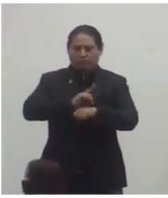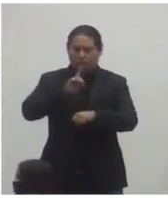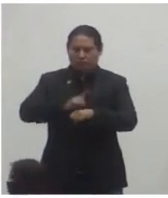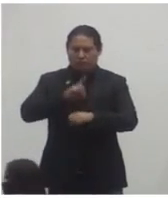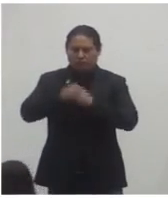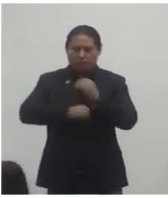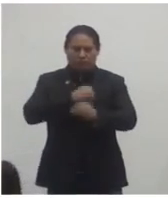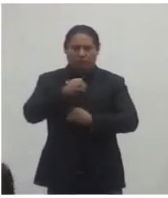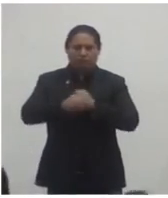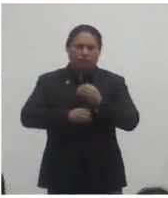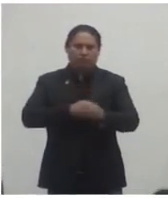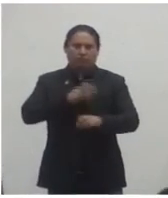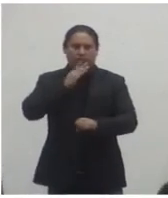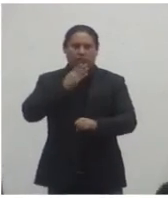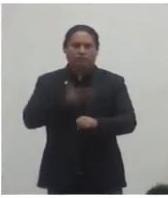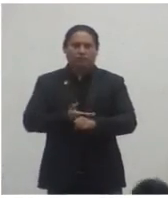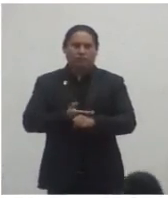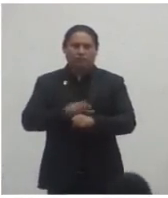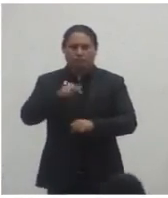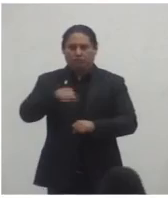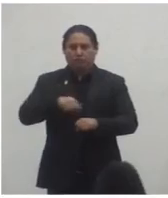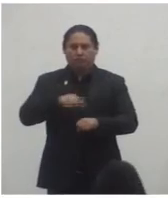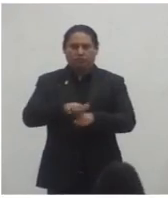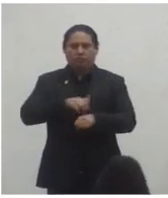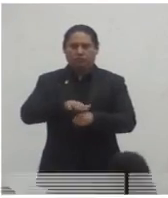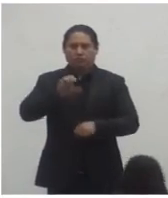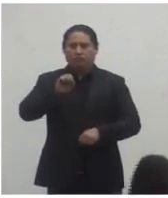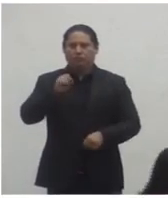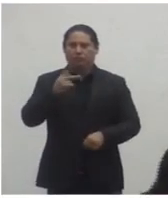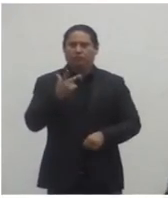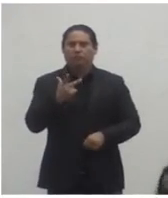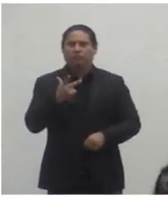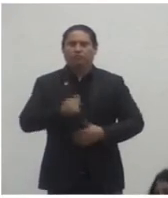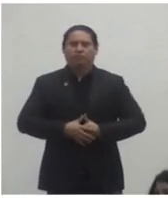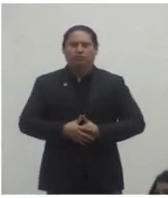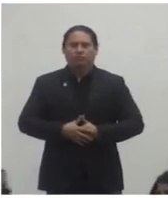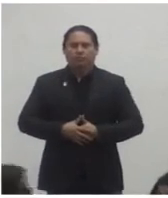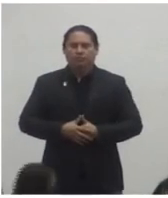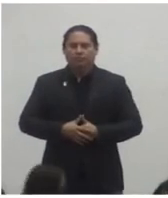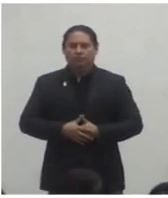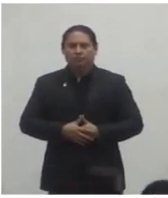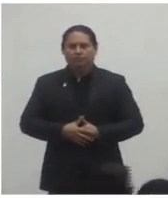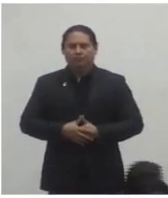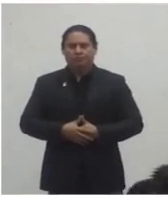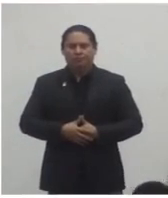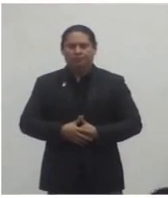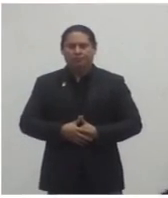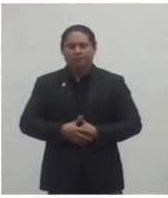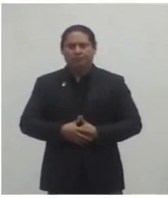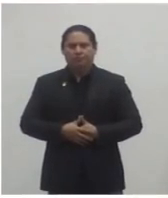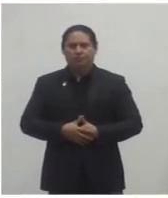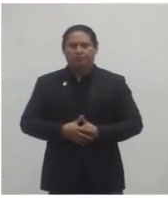diario de los debates correspondientes a esta 68ª legislatura.